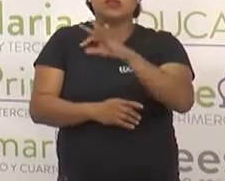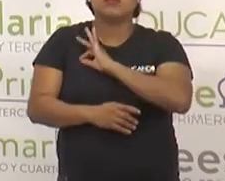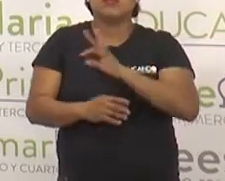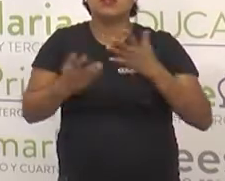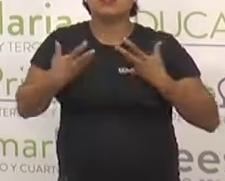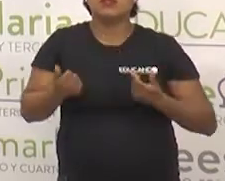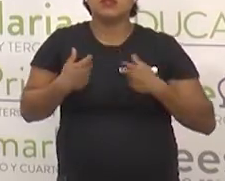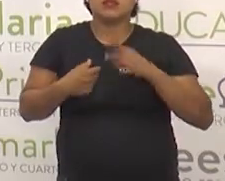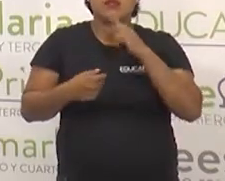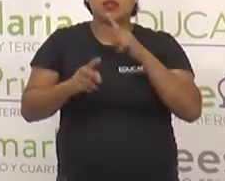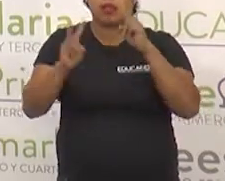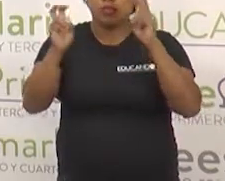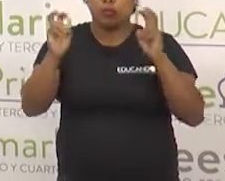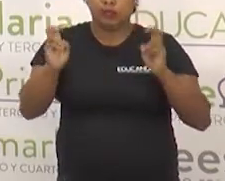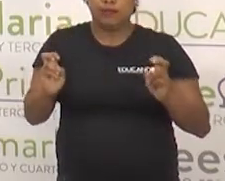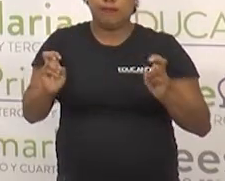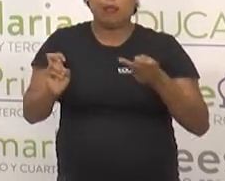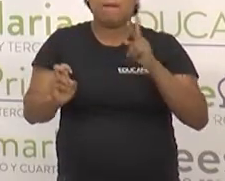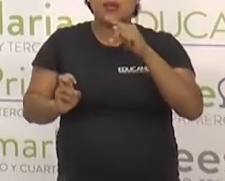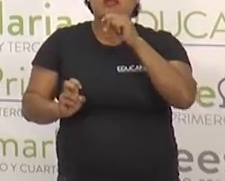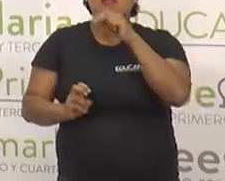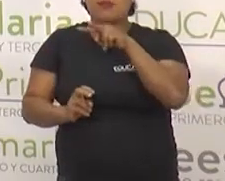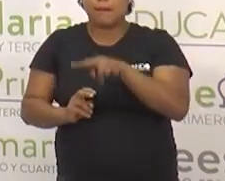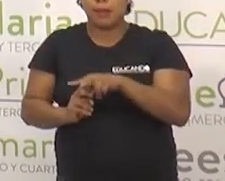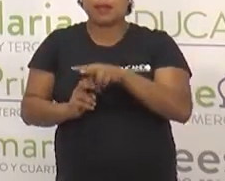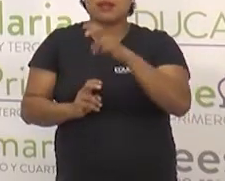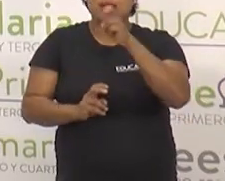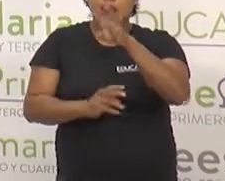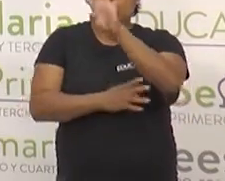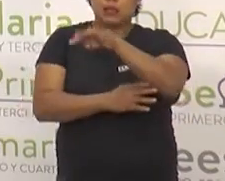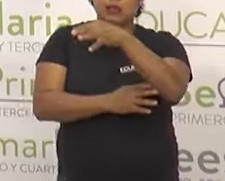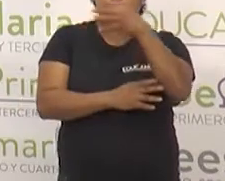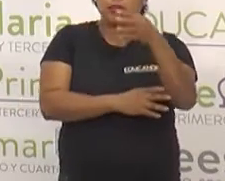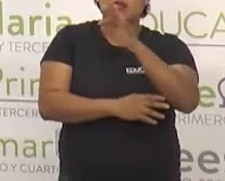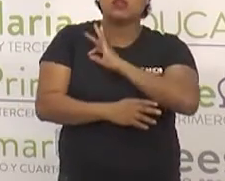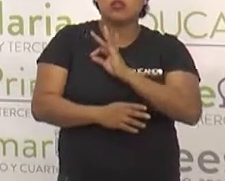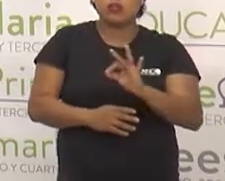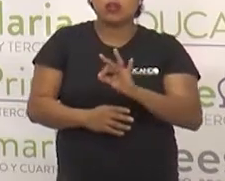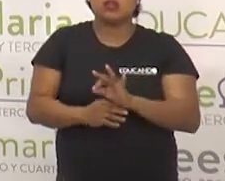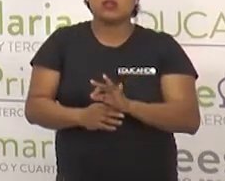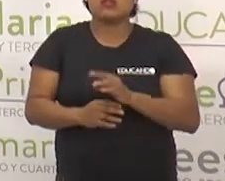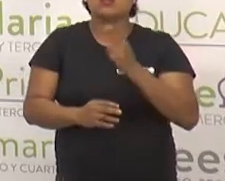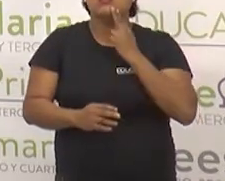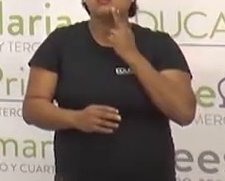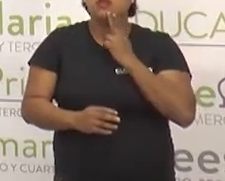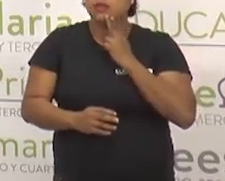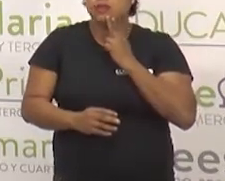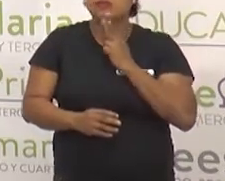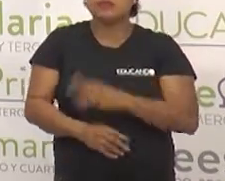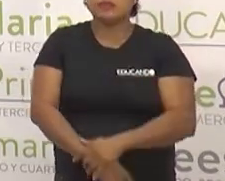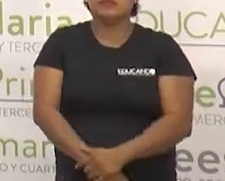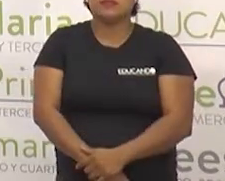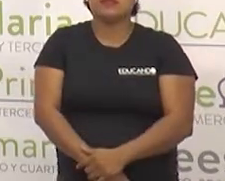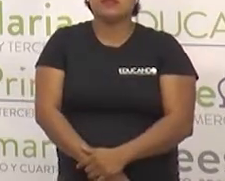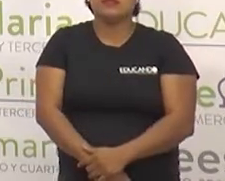para comprender mejor el texto. Pero también las tablas nos pueden servir